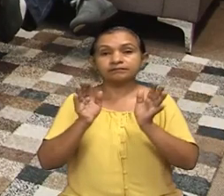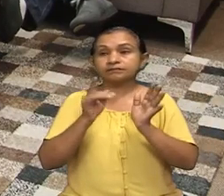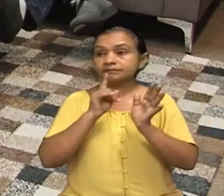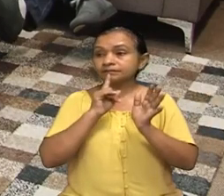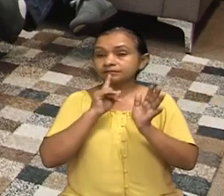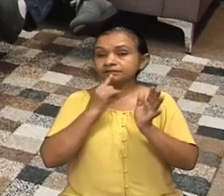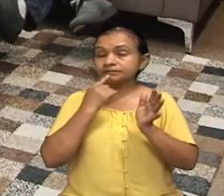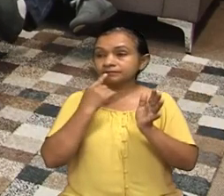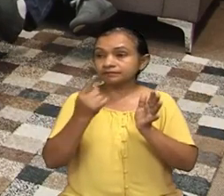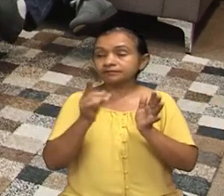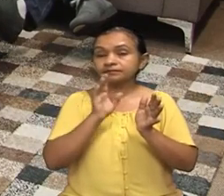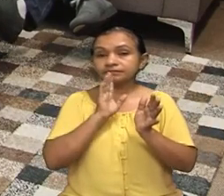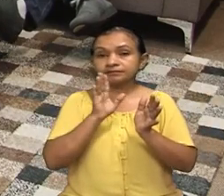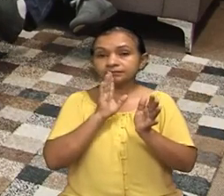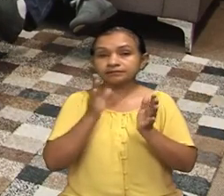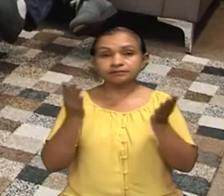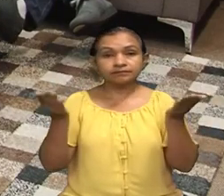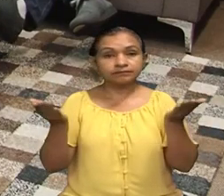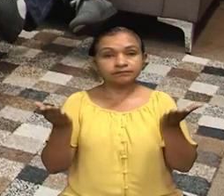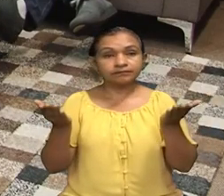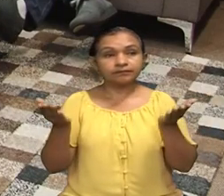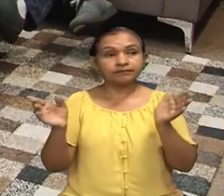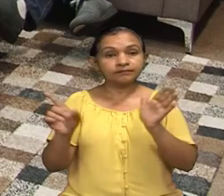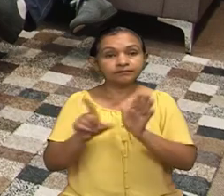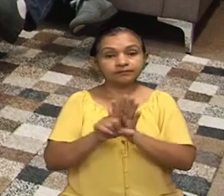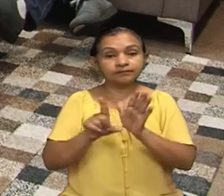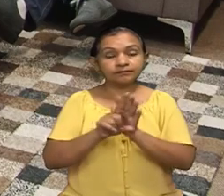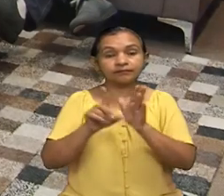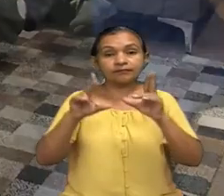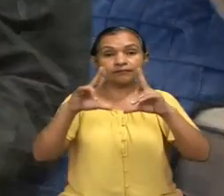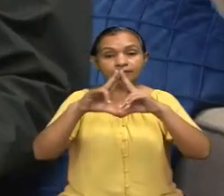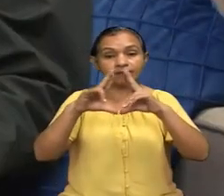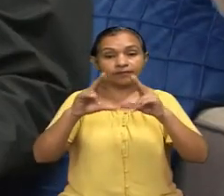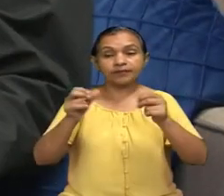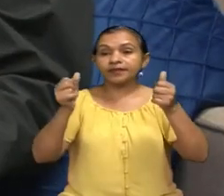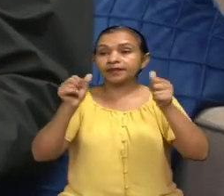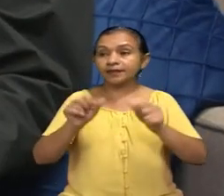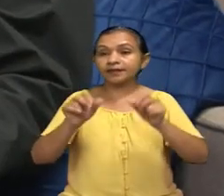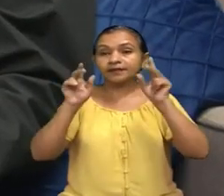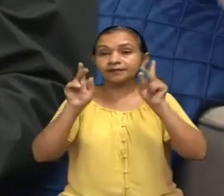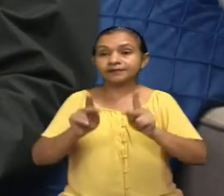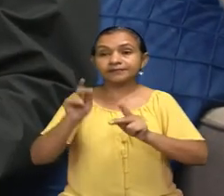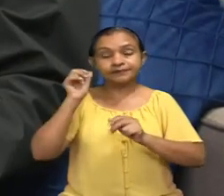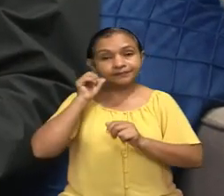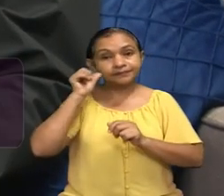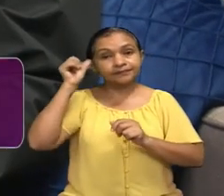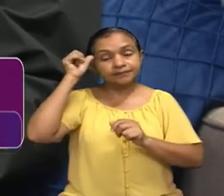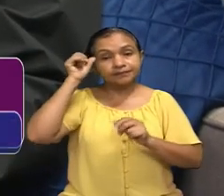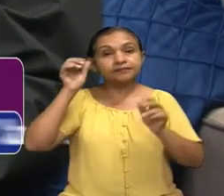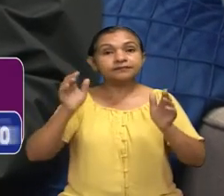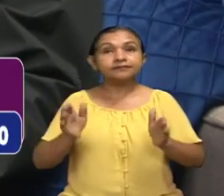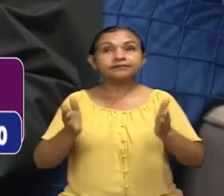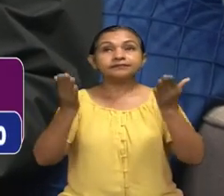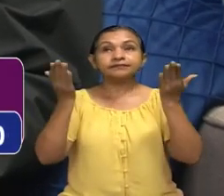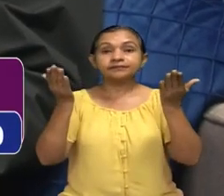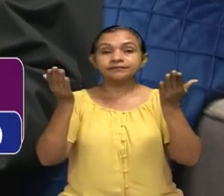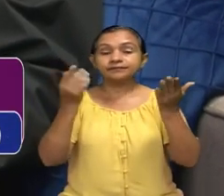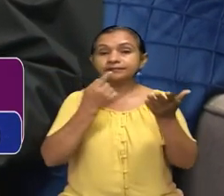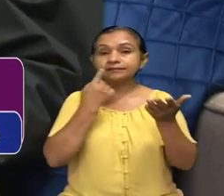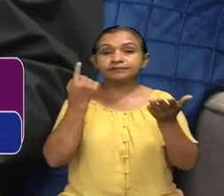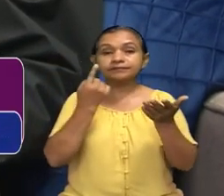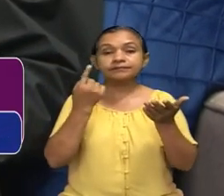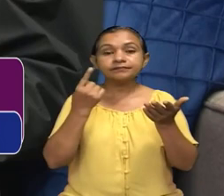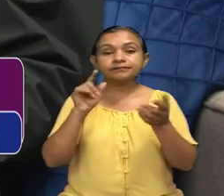referir que las leyes de Nicaragua establecen que son personas adultas mayores quienes han